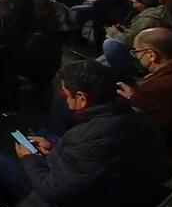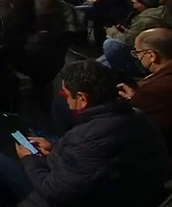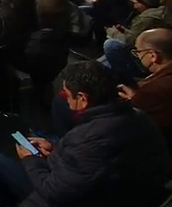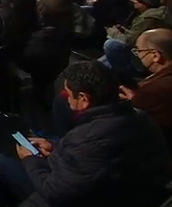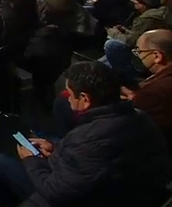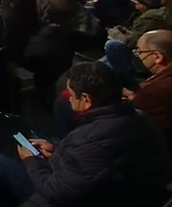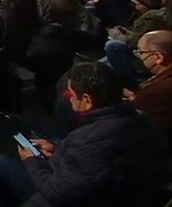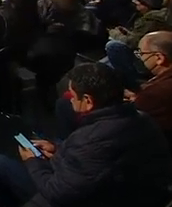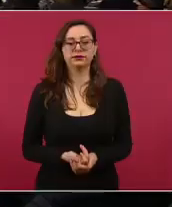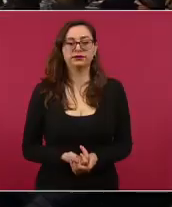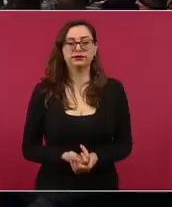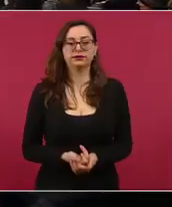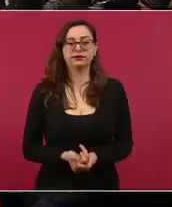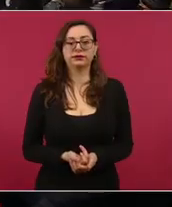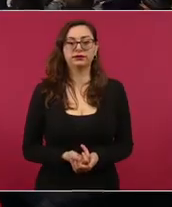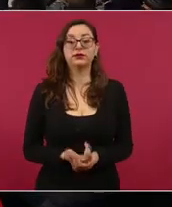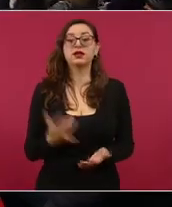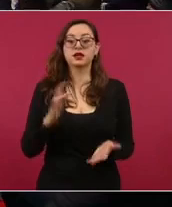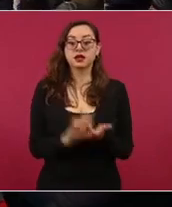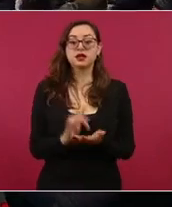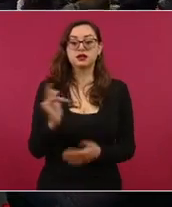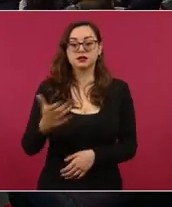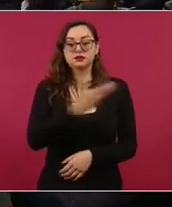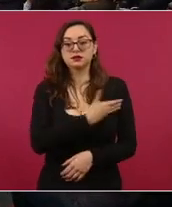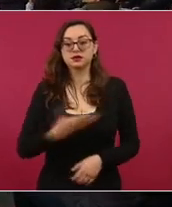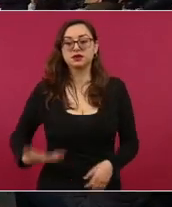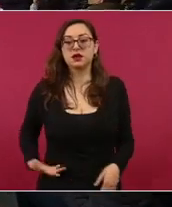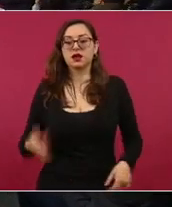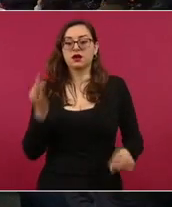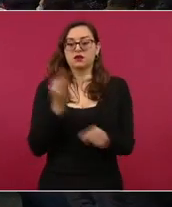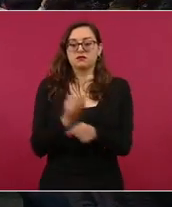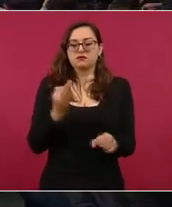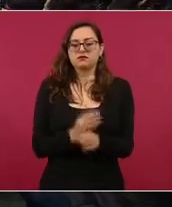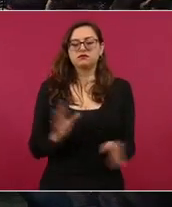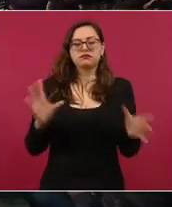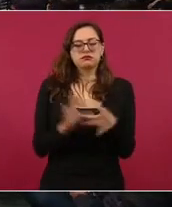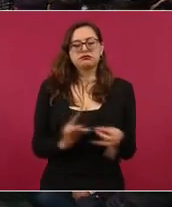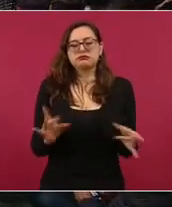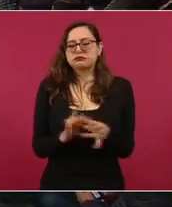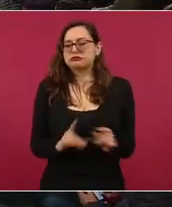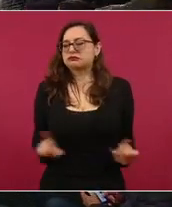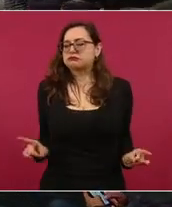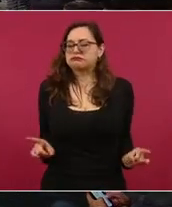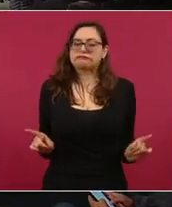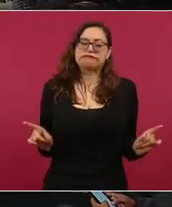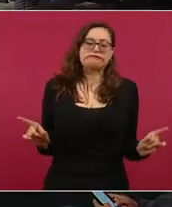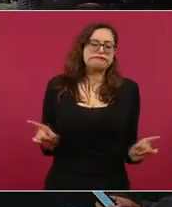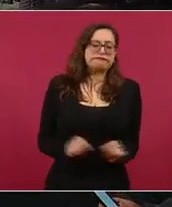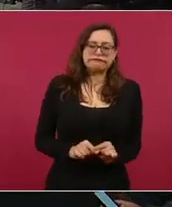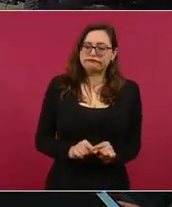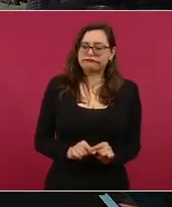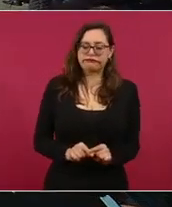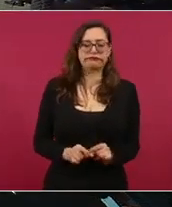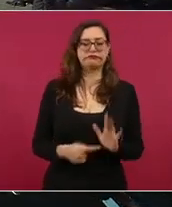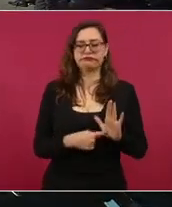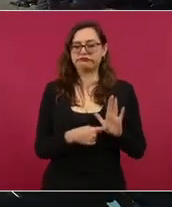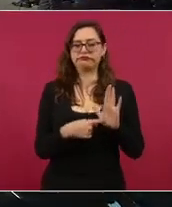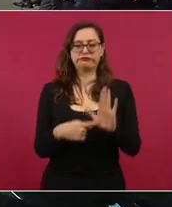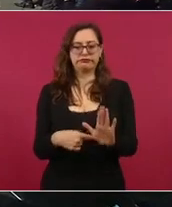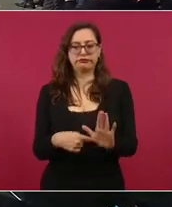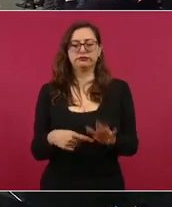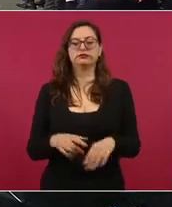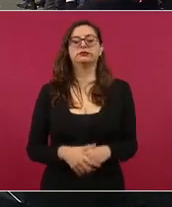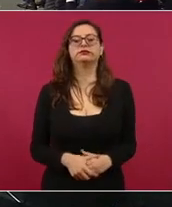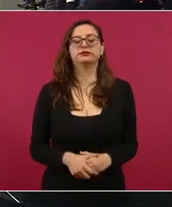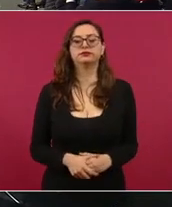Gracias, señor presidente. Muy, muy breve. Vamos a exponer acciones que hemos llevado a cabo en